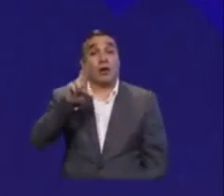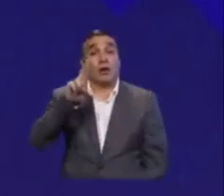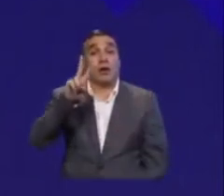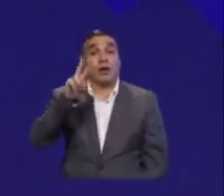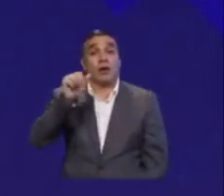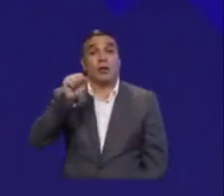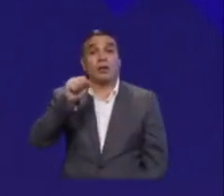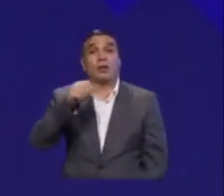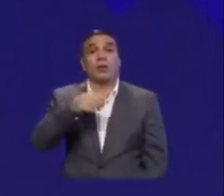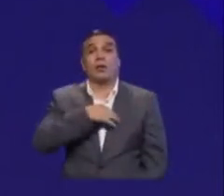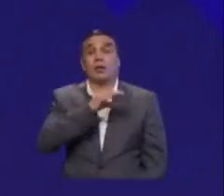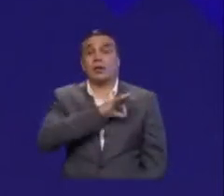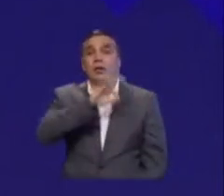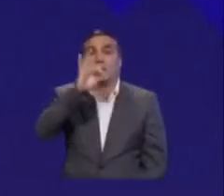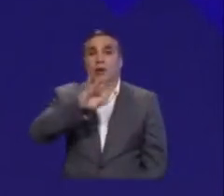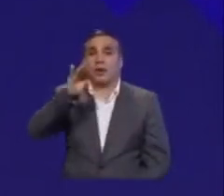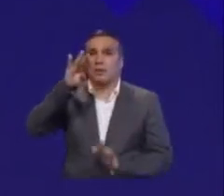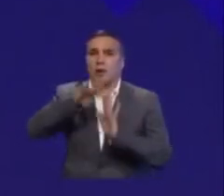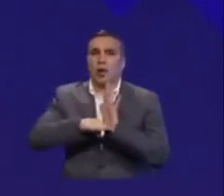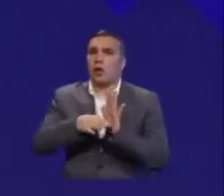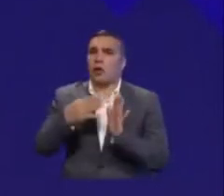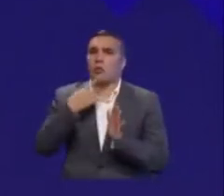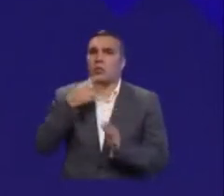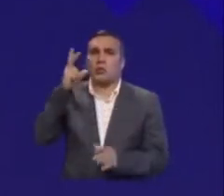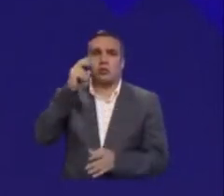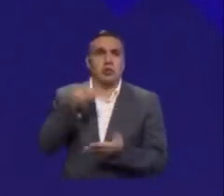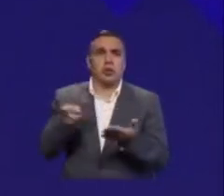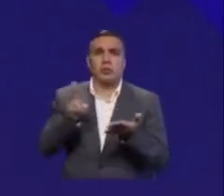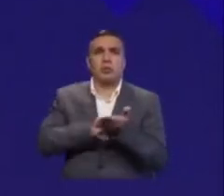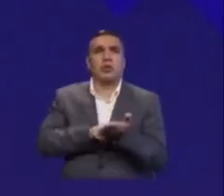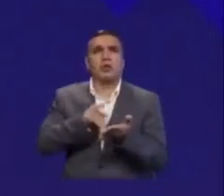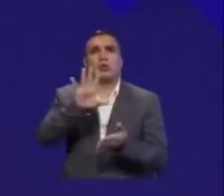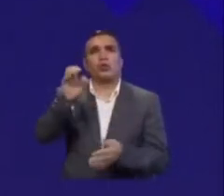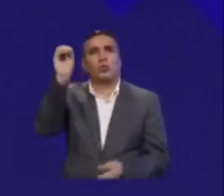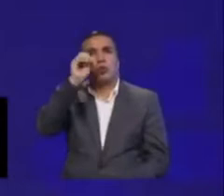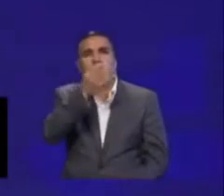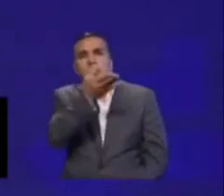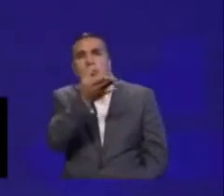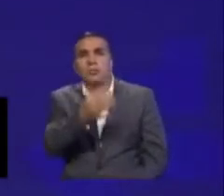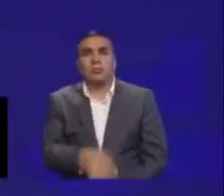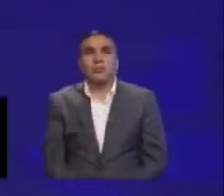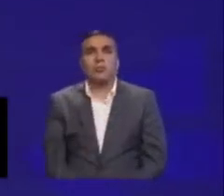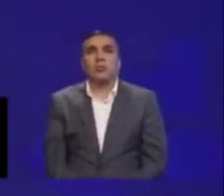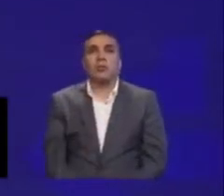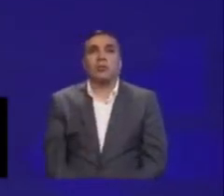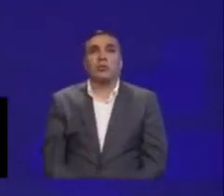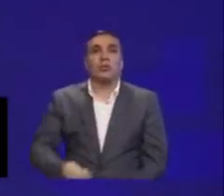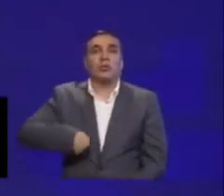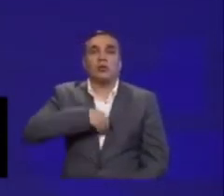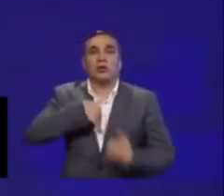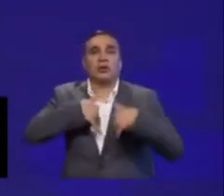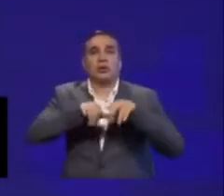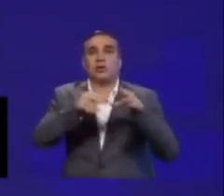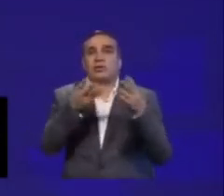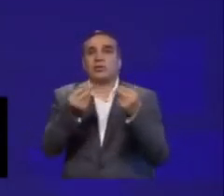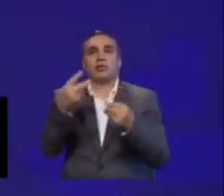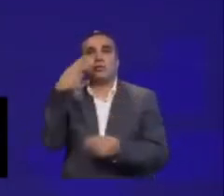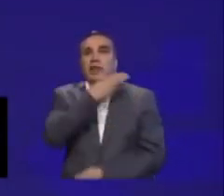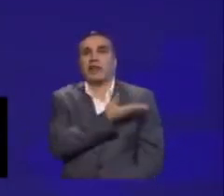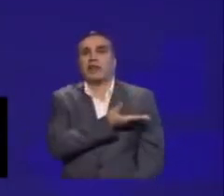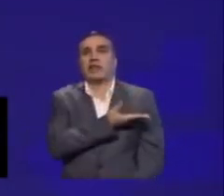interés bajas, se ha escuchado repetitivamente en este debate. ¿Qué opina al respecto usted? Bueno, que seguimos escuchando mucha demagogia porque